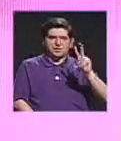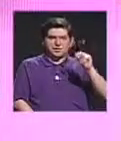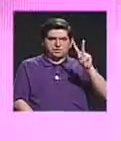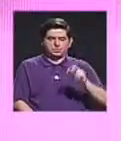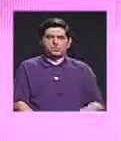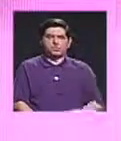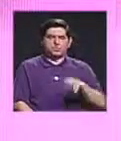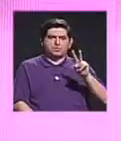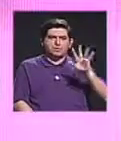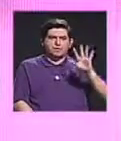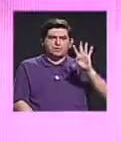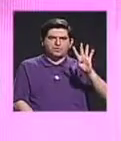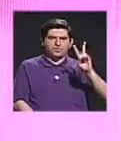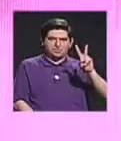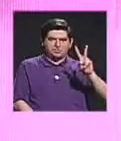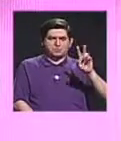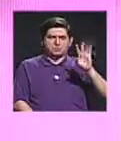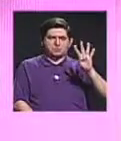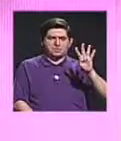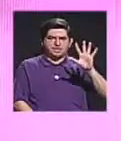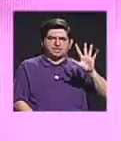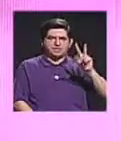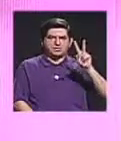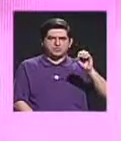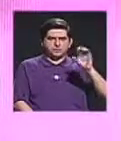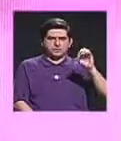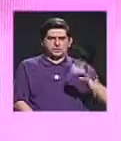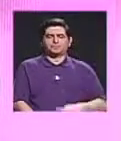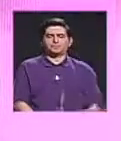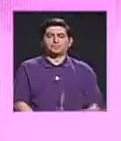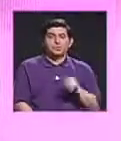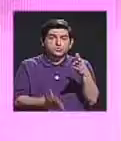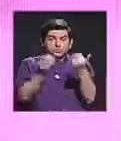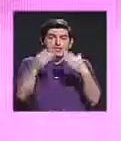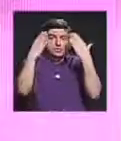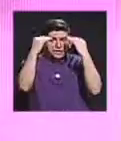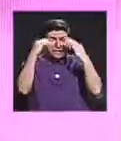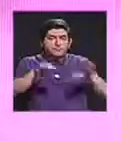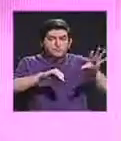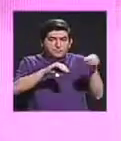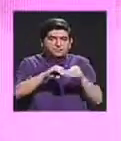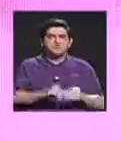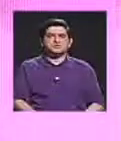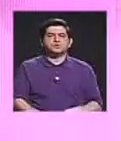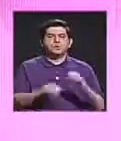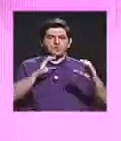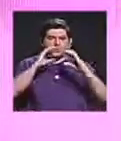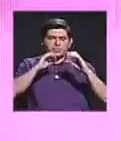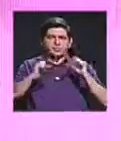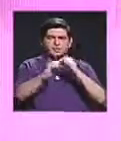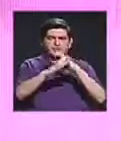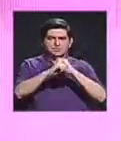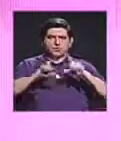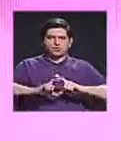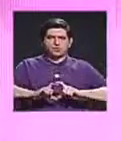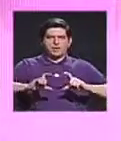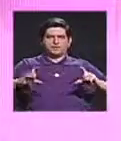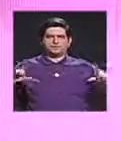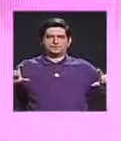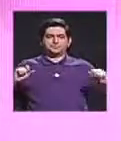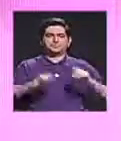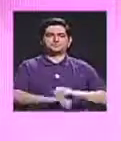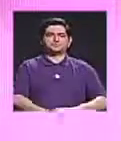noviembre al 2542 45 doble cero y Si desea más detalles puede escribir al correo electrónico y Rivera